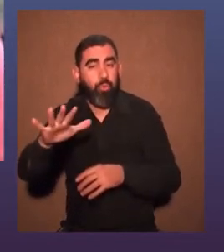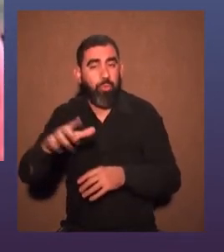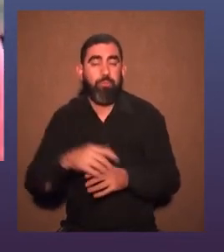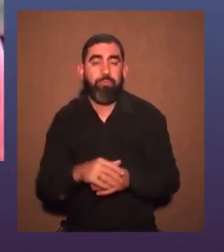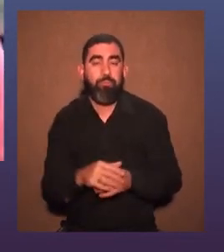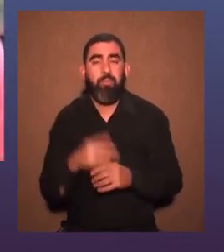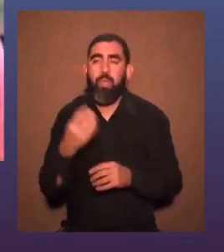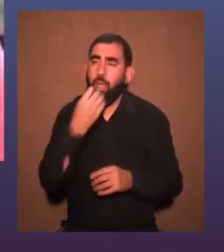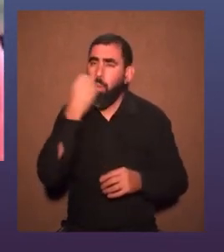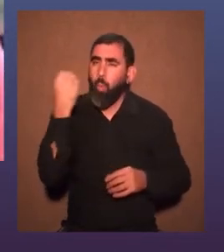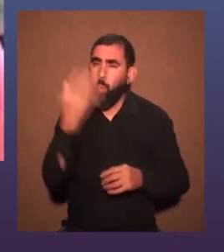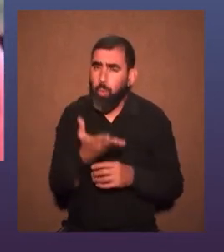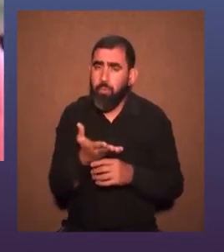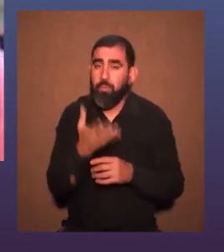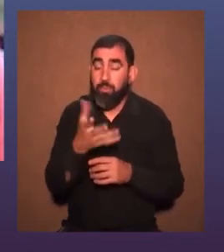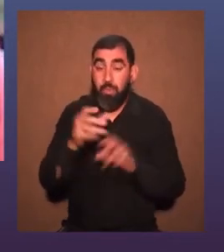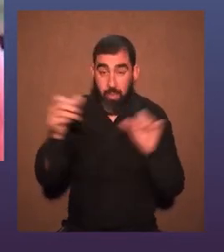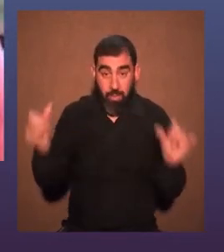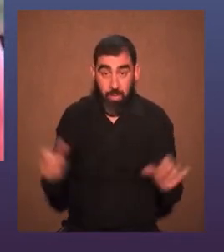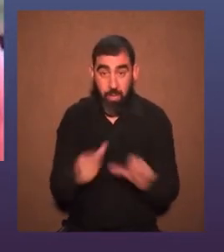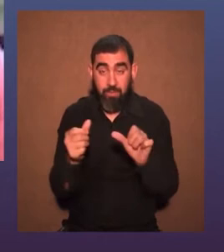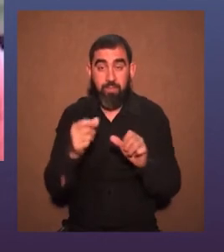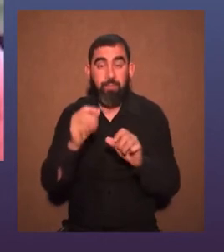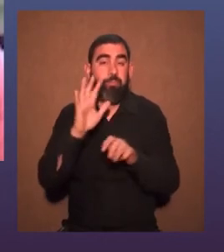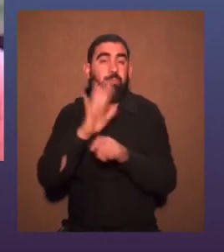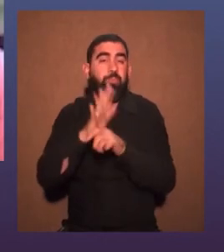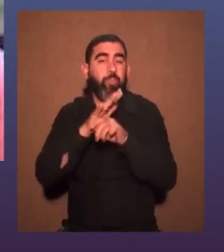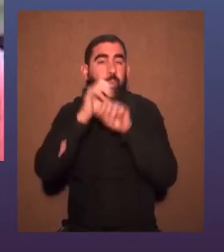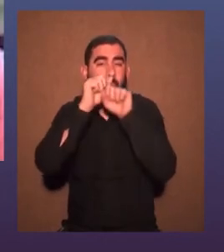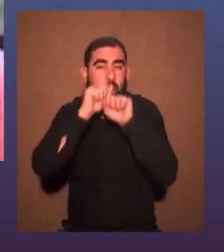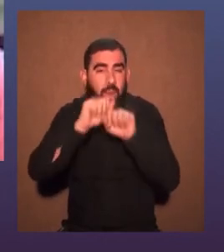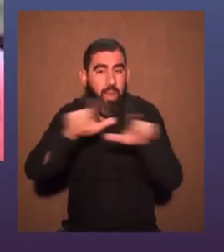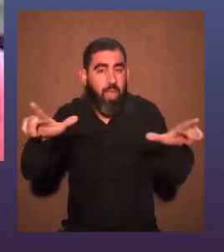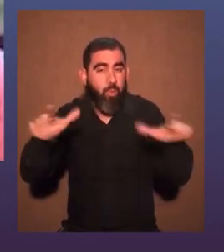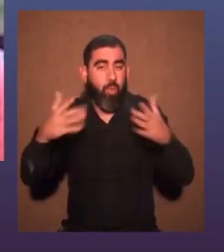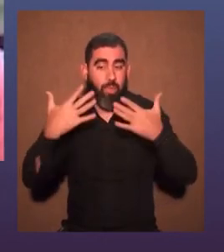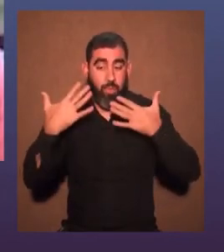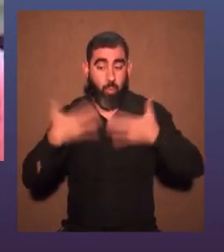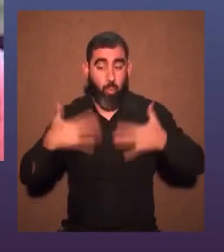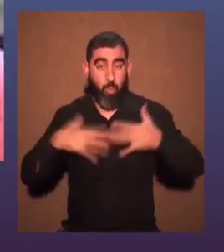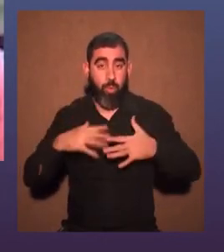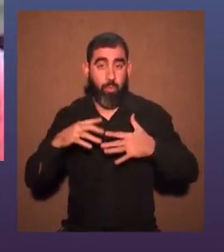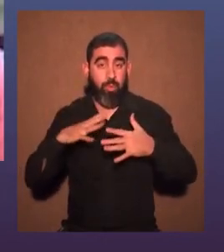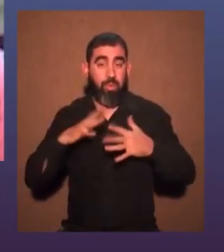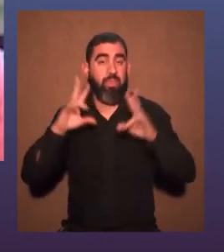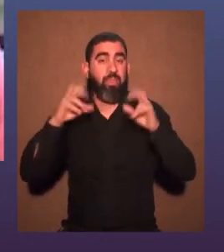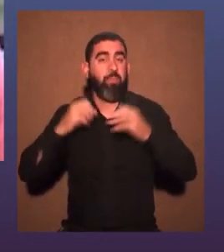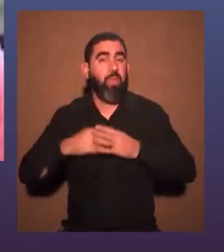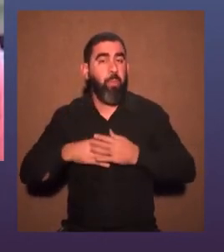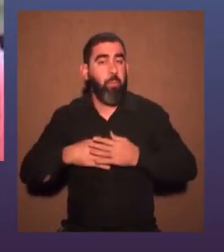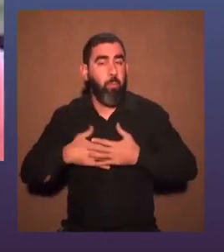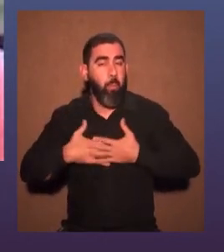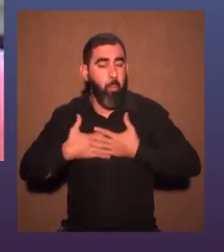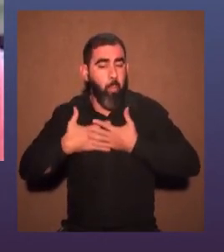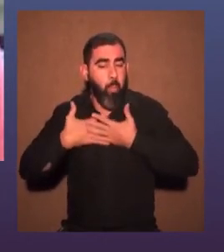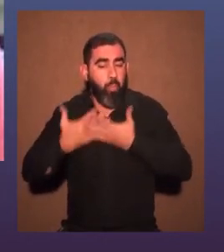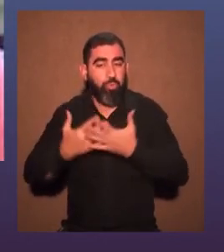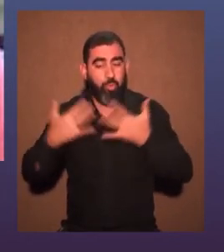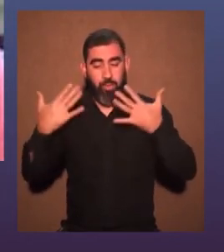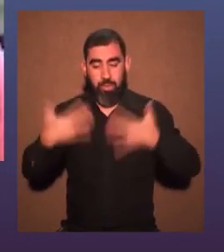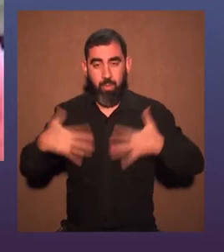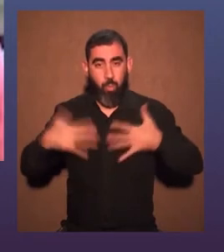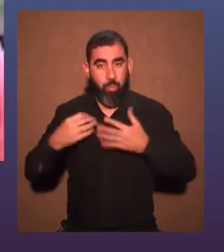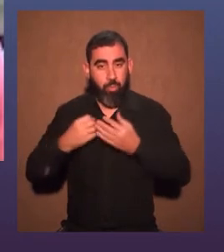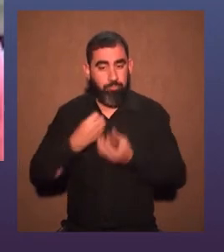fascinante cuando poder generar ese lenguaje del cuerpo que habla de lo afectivo, ¿no? La emoción en lo